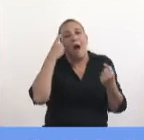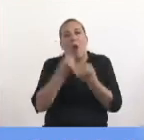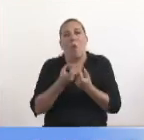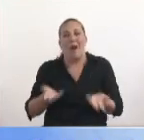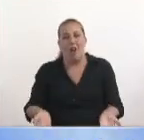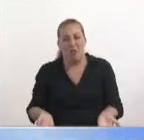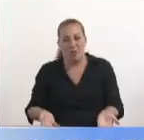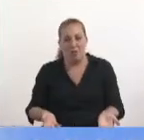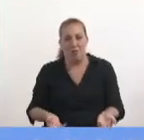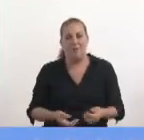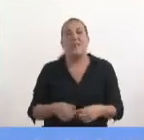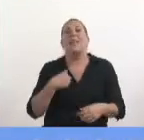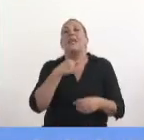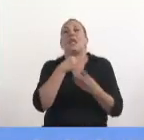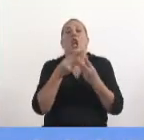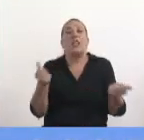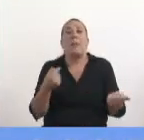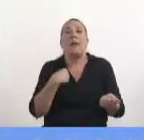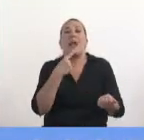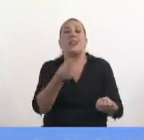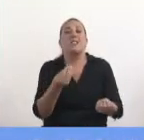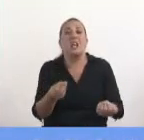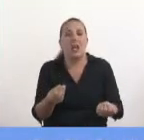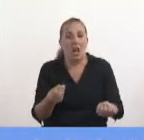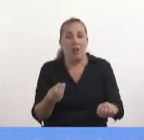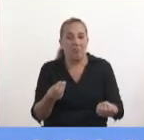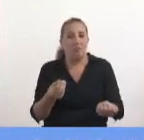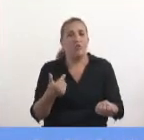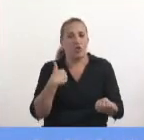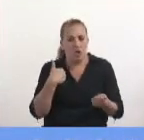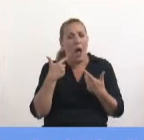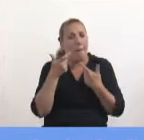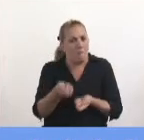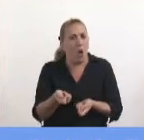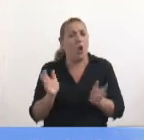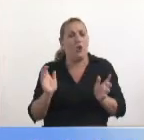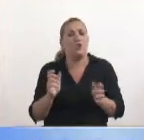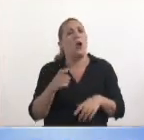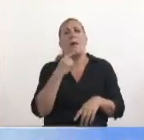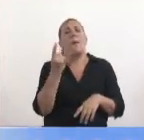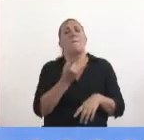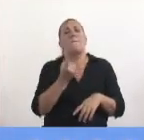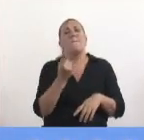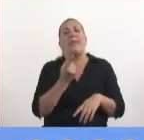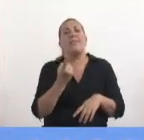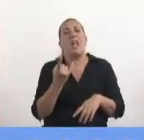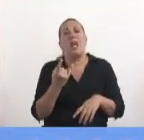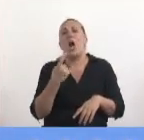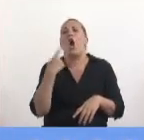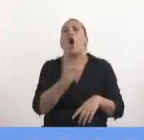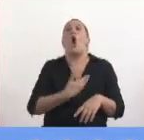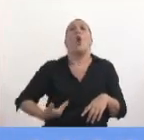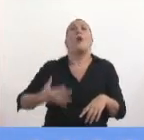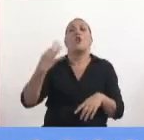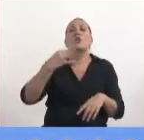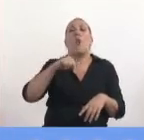Quiero terminar diciendo que voy a acompañar esto, que no es cierto que los gobernadores todos van a subir